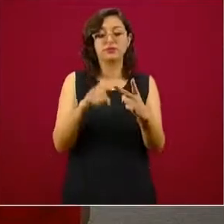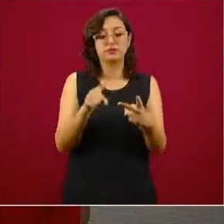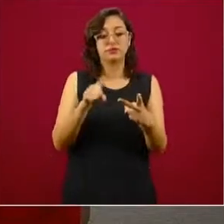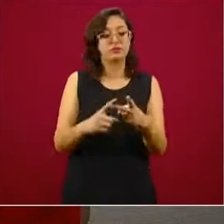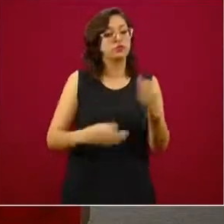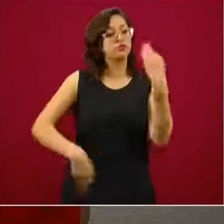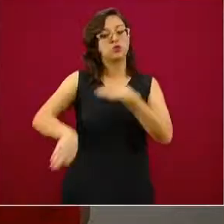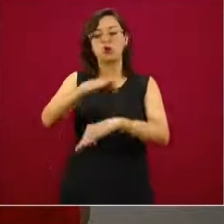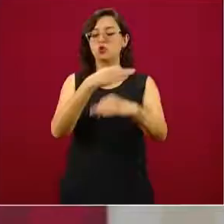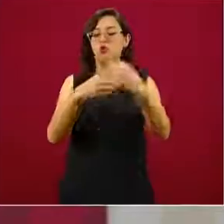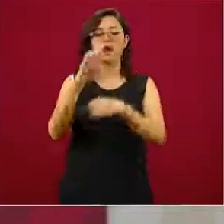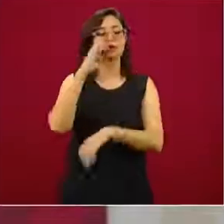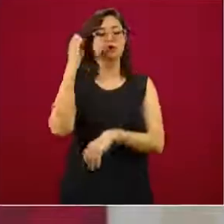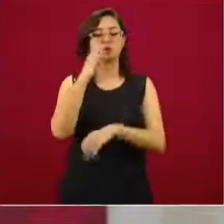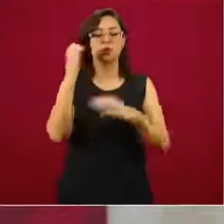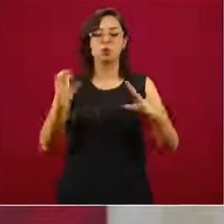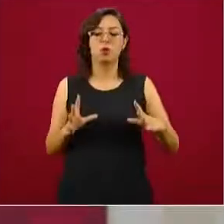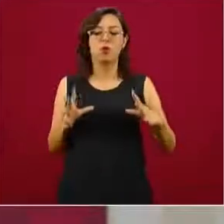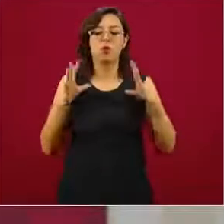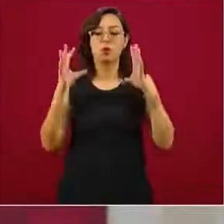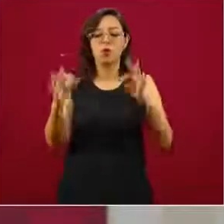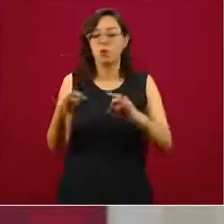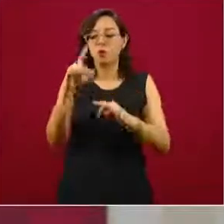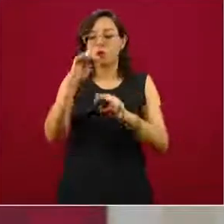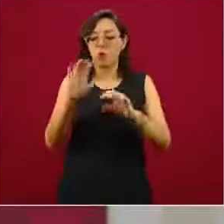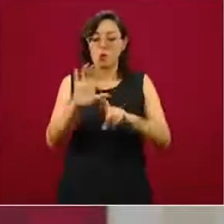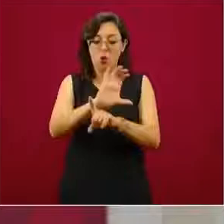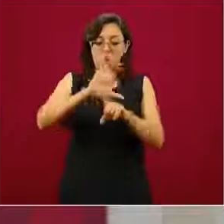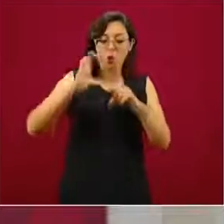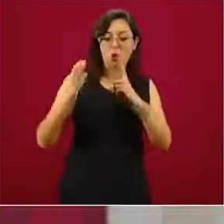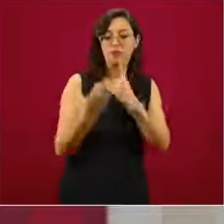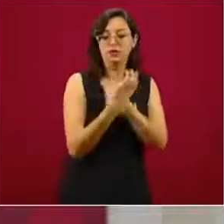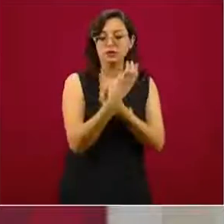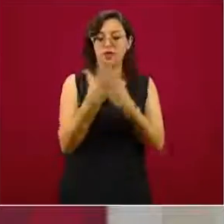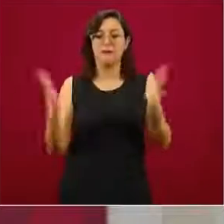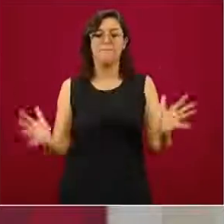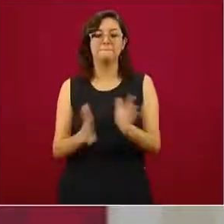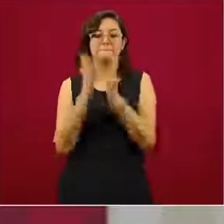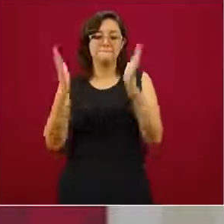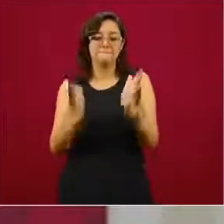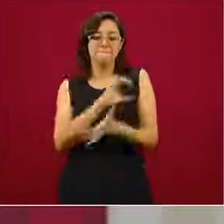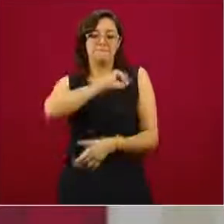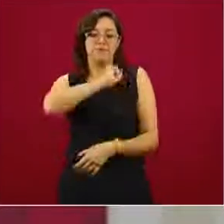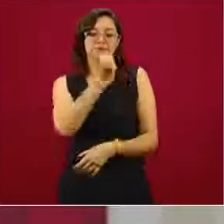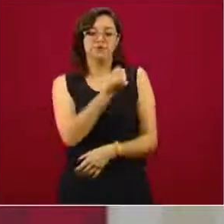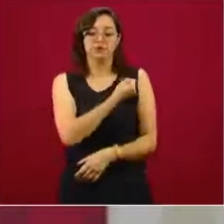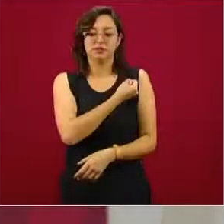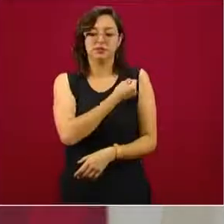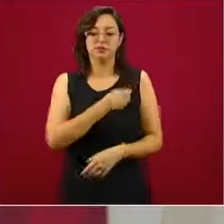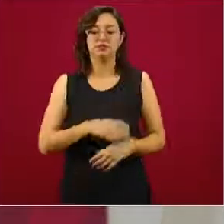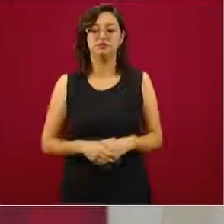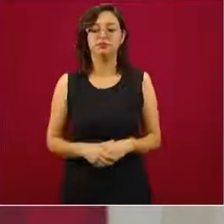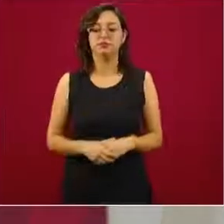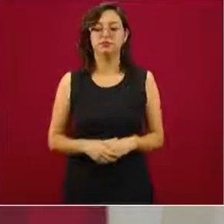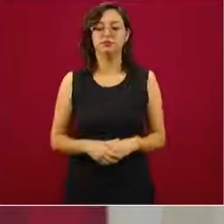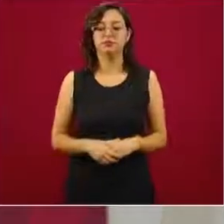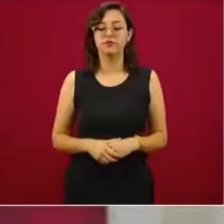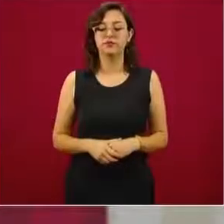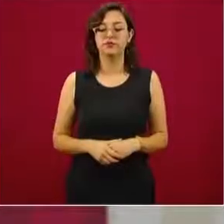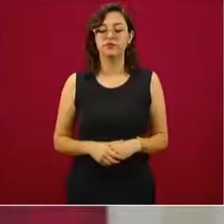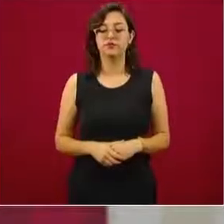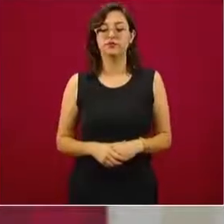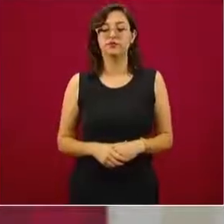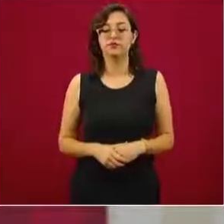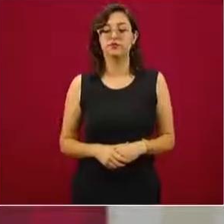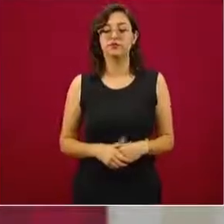las escuelas consejos, comités de participación en salud. Esto es un comité que